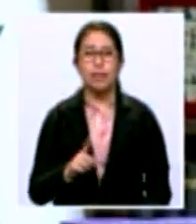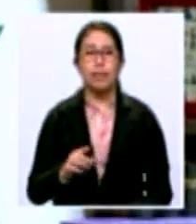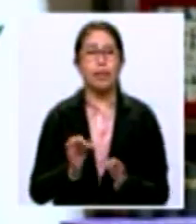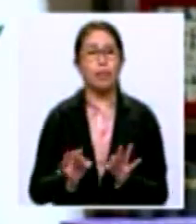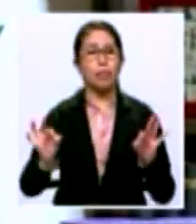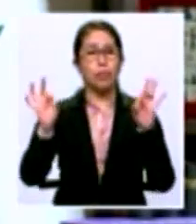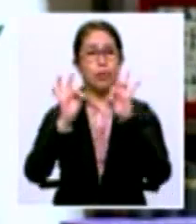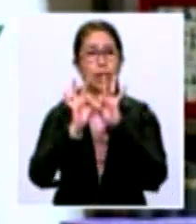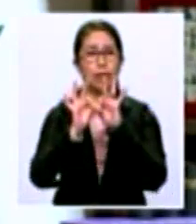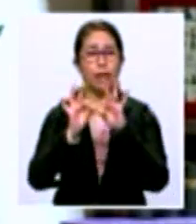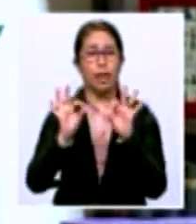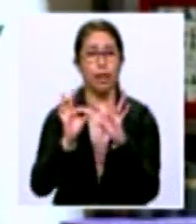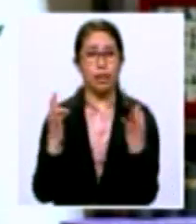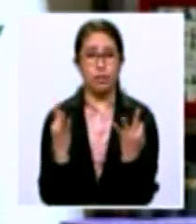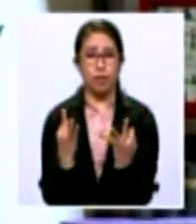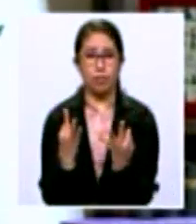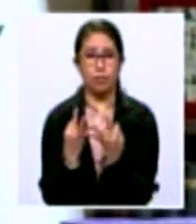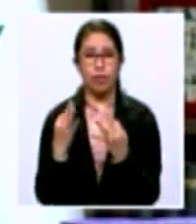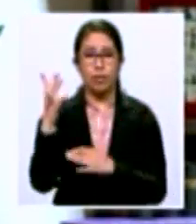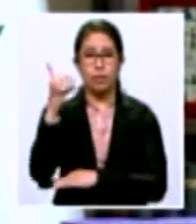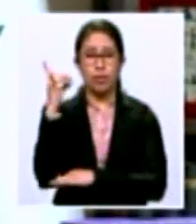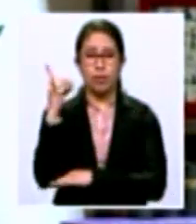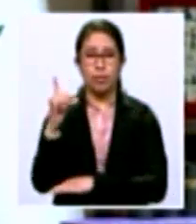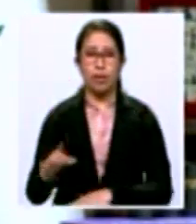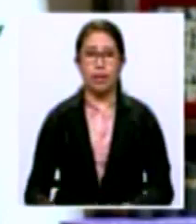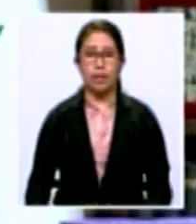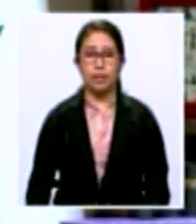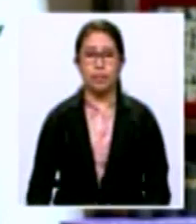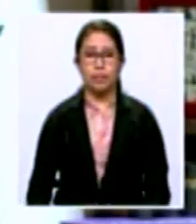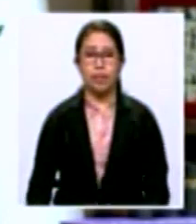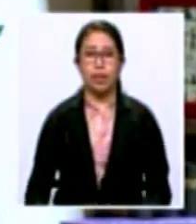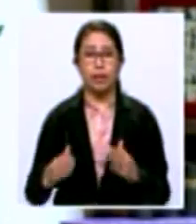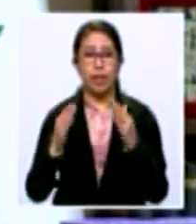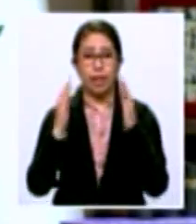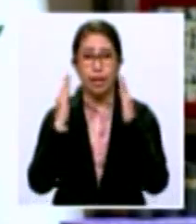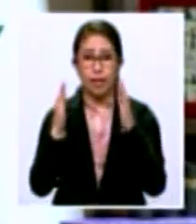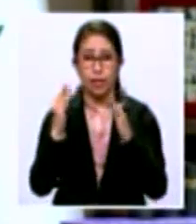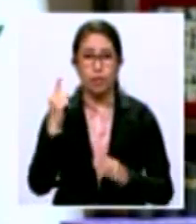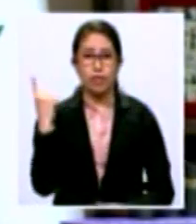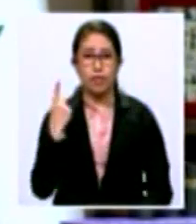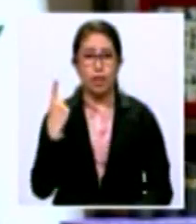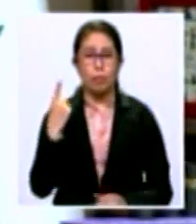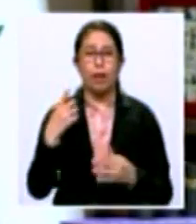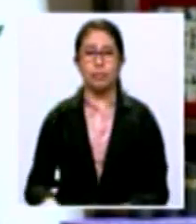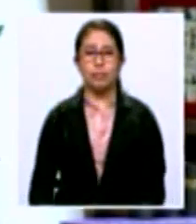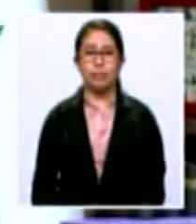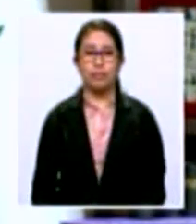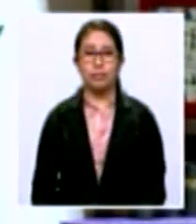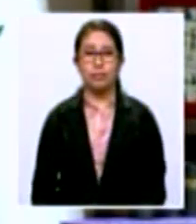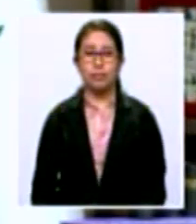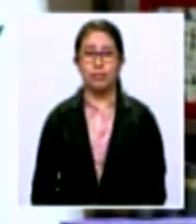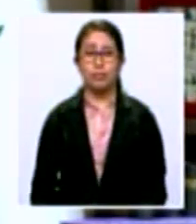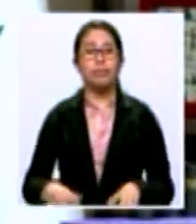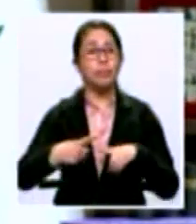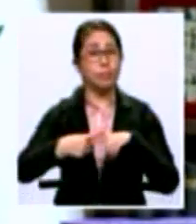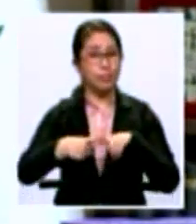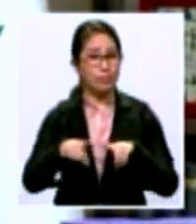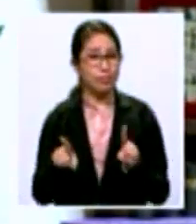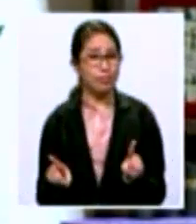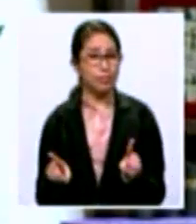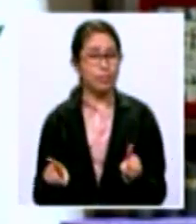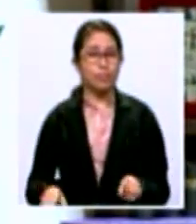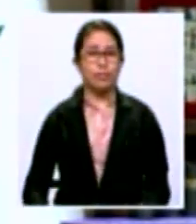familias bolivianas. Y por eso nuestra atención será la salud y el trabajo para ellas. Sin embargo,